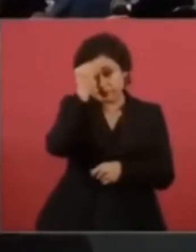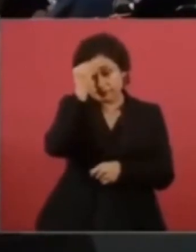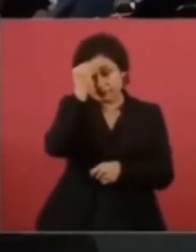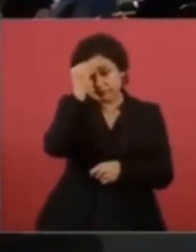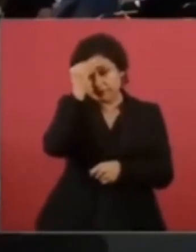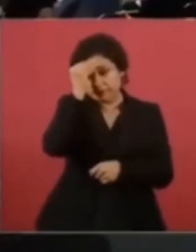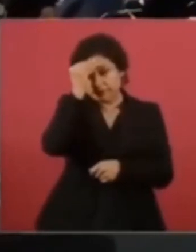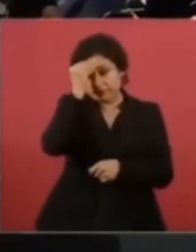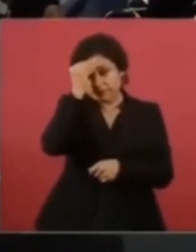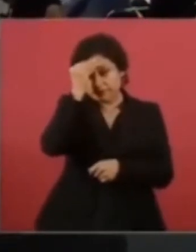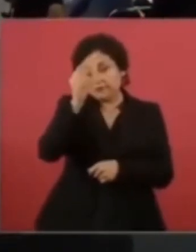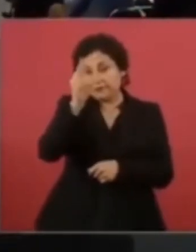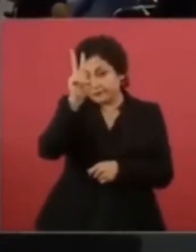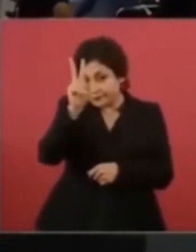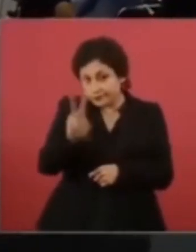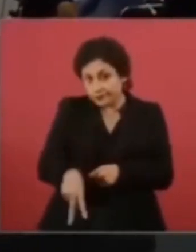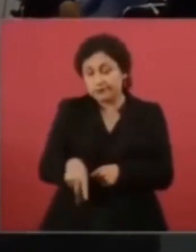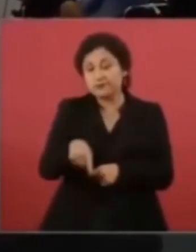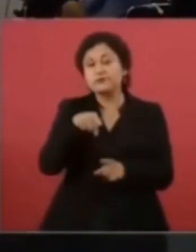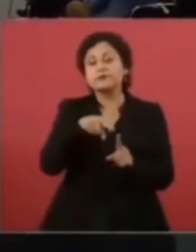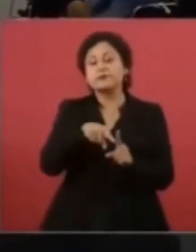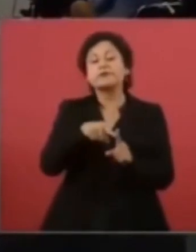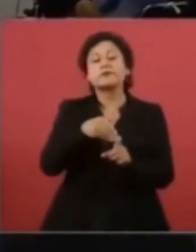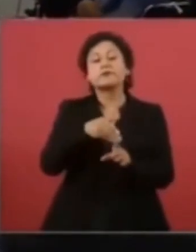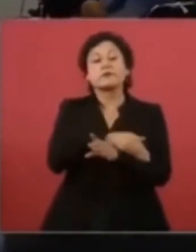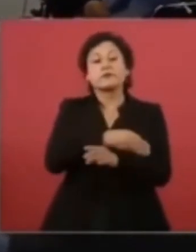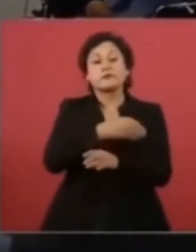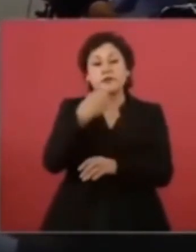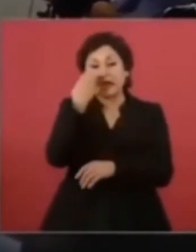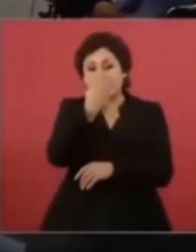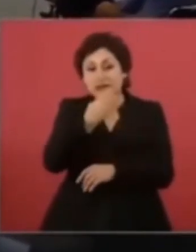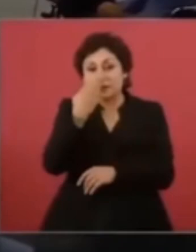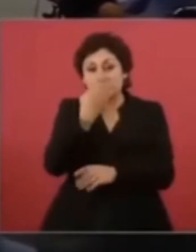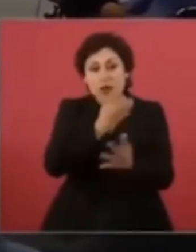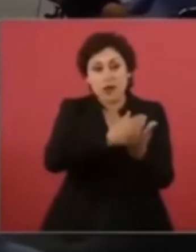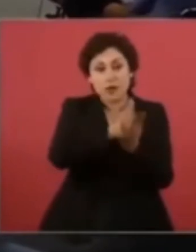que salen de las escuelas de comunicación social